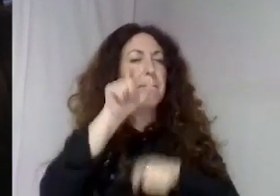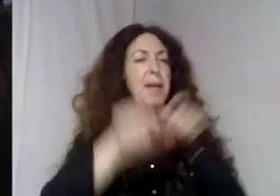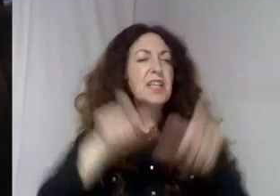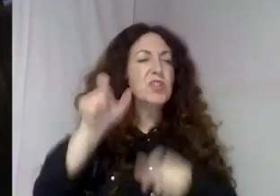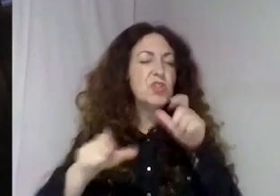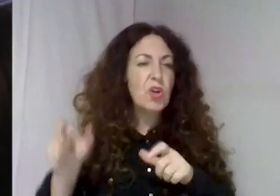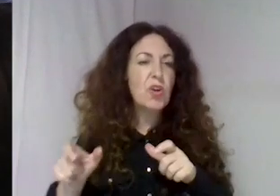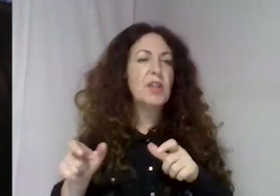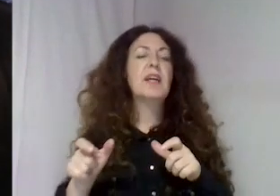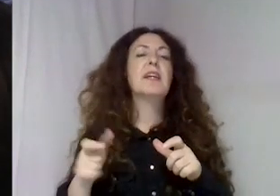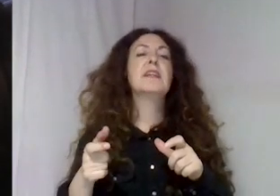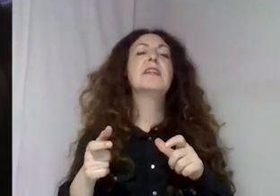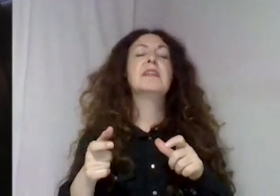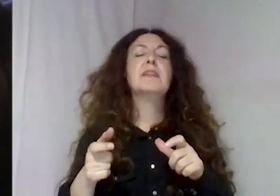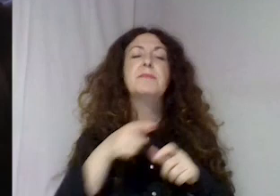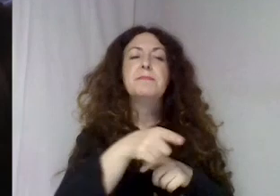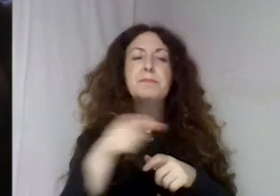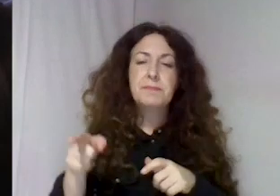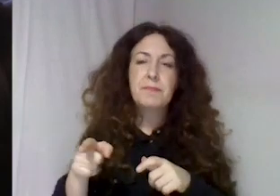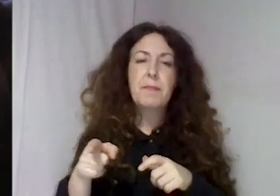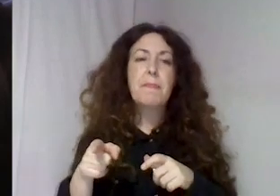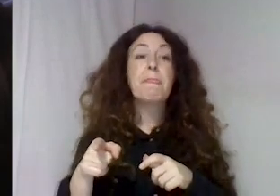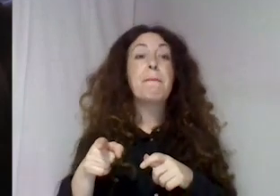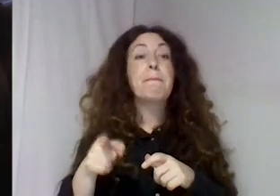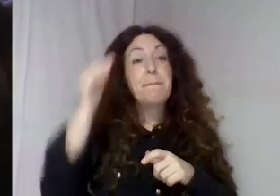es excepcional y tiene una vida desordenada porque